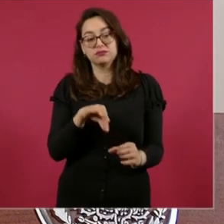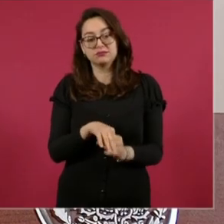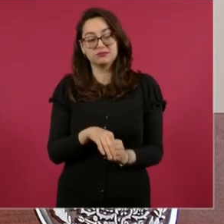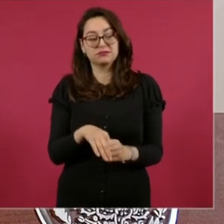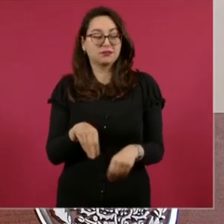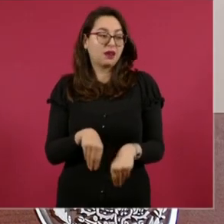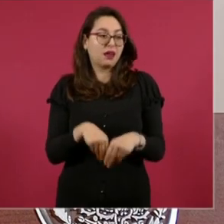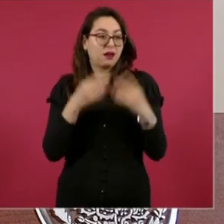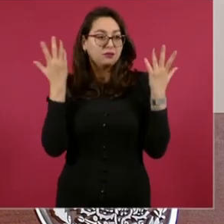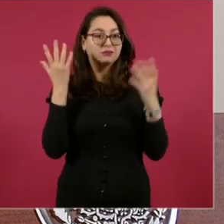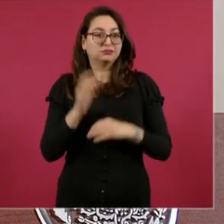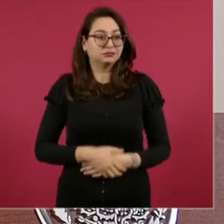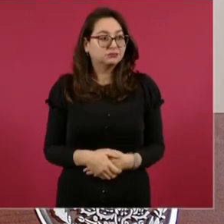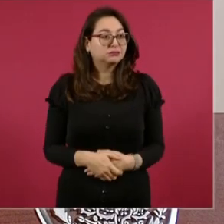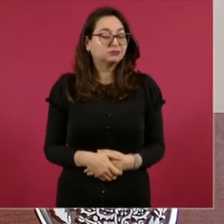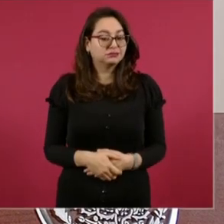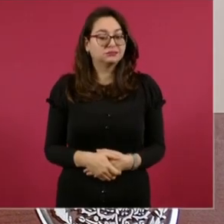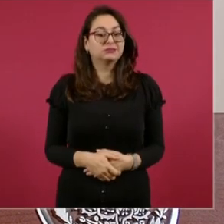Es como